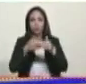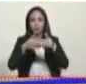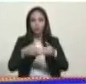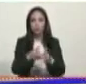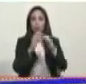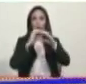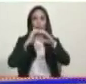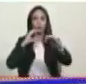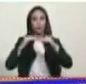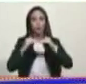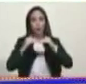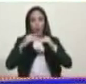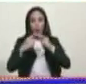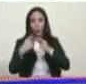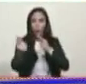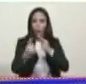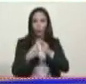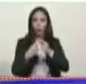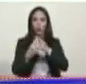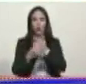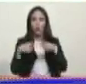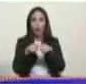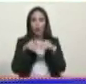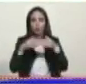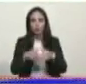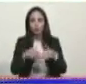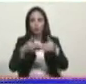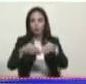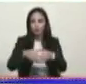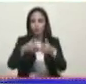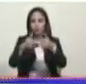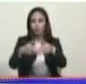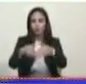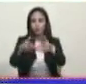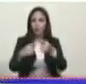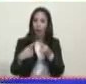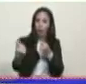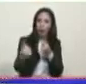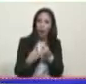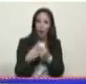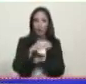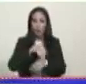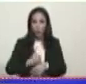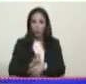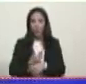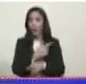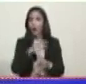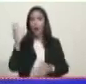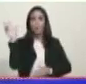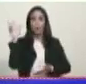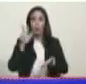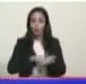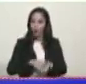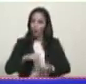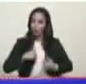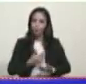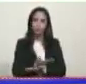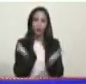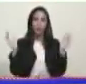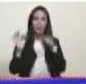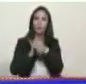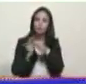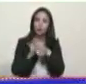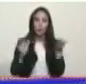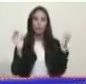transporte fluvial. Y bueno, ¿quiere la autorización? Está autorizado. Adelante, este